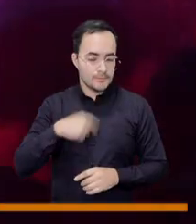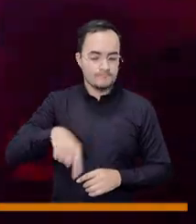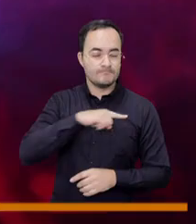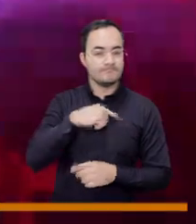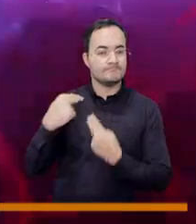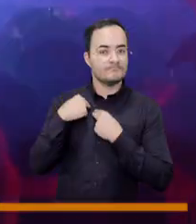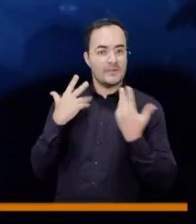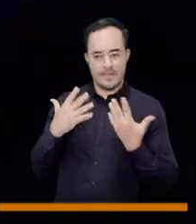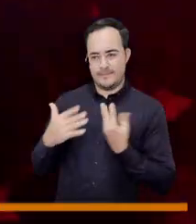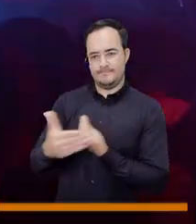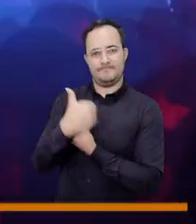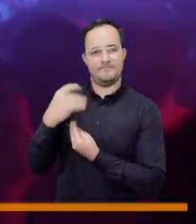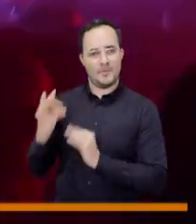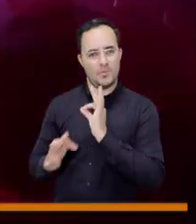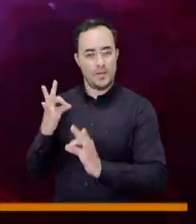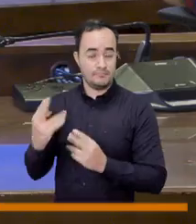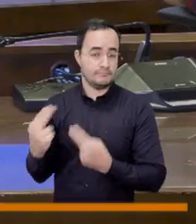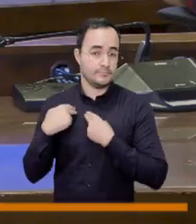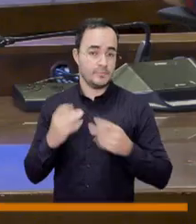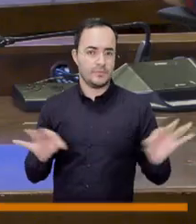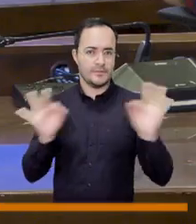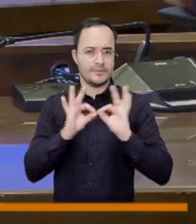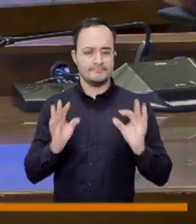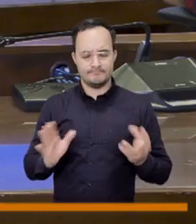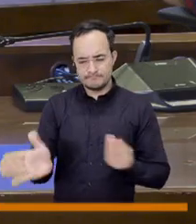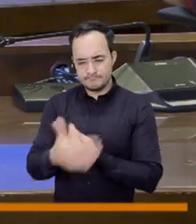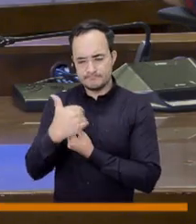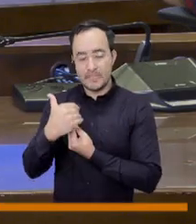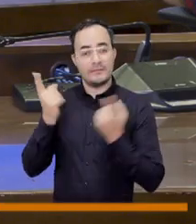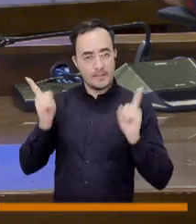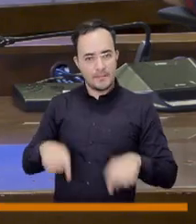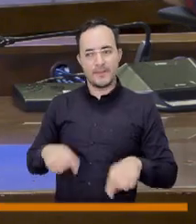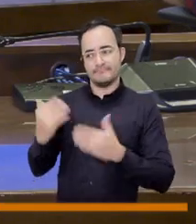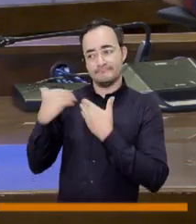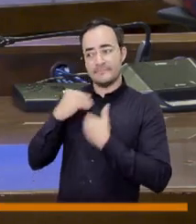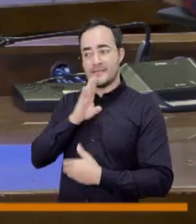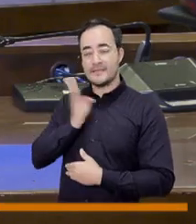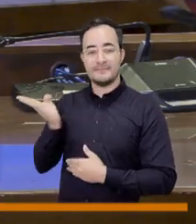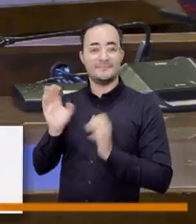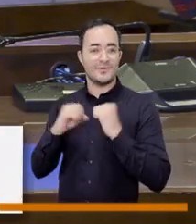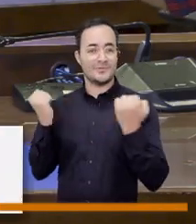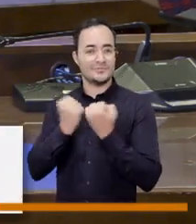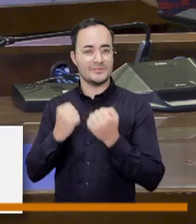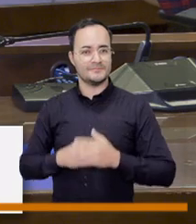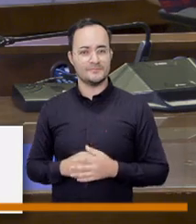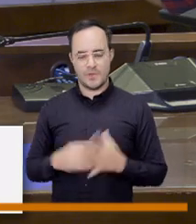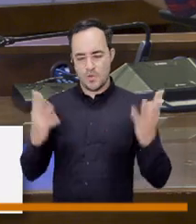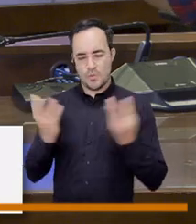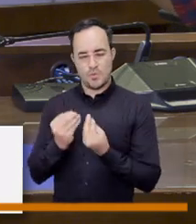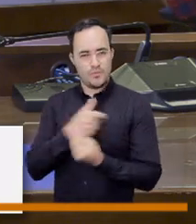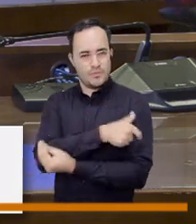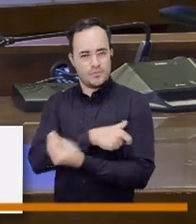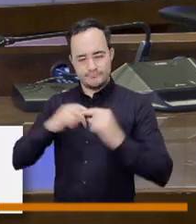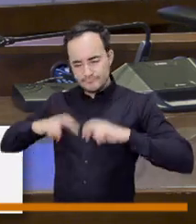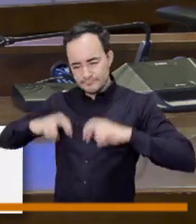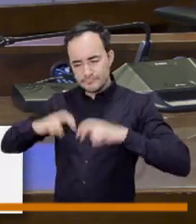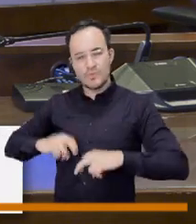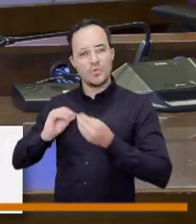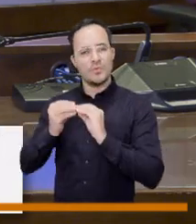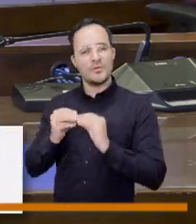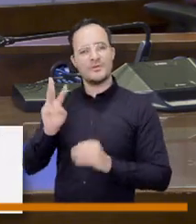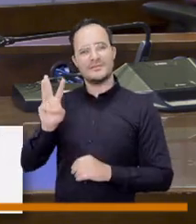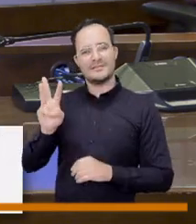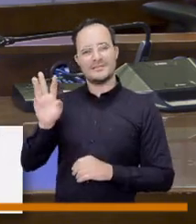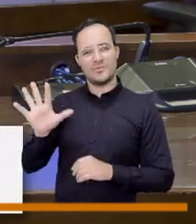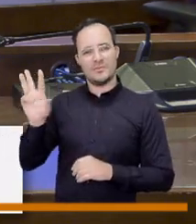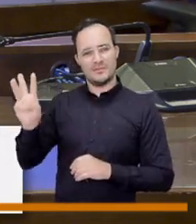importante y el control político de esa protección es labor del Consejo de Medellín Hoy estamos en la comisión accidental 353